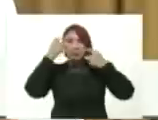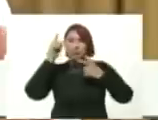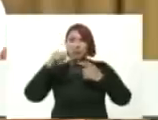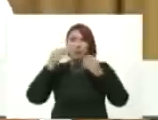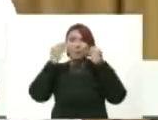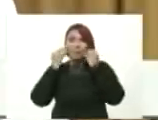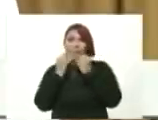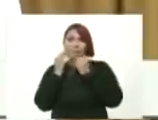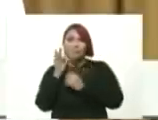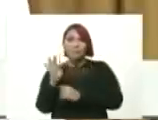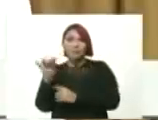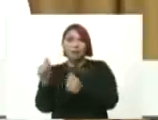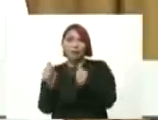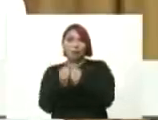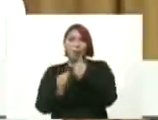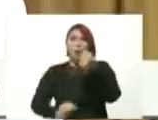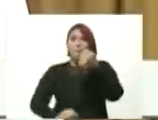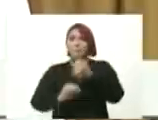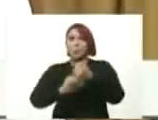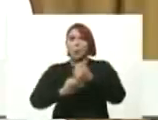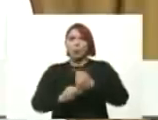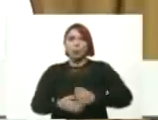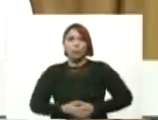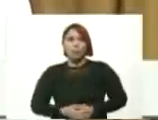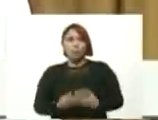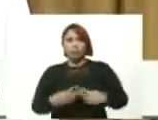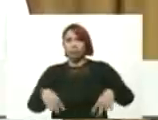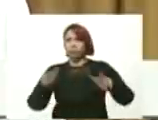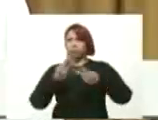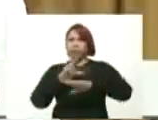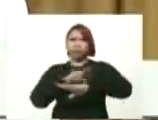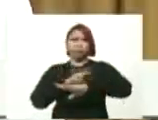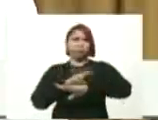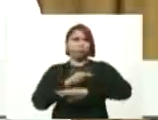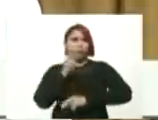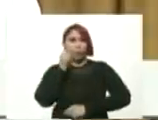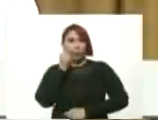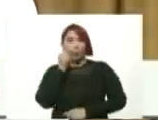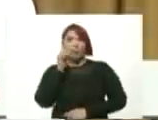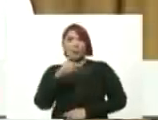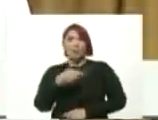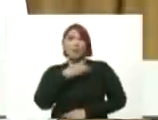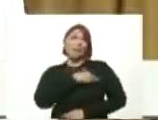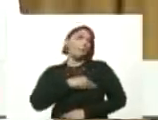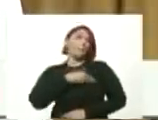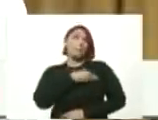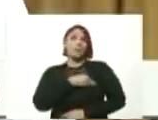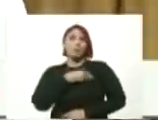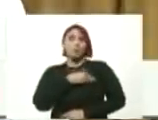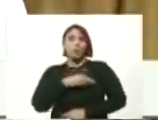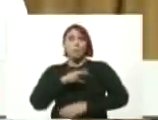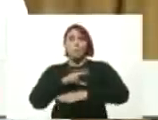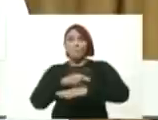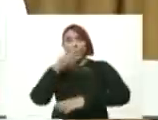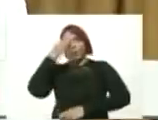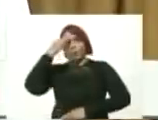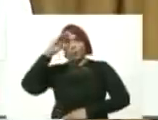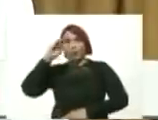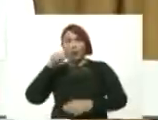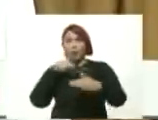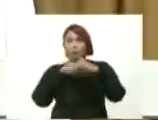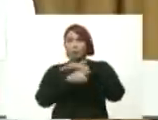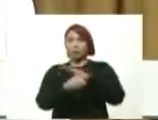con el apoyo invaluable de los médicos y médicas de la misión médica cubana que ya estaban instalados embargo adentro posteriormente en